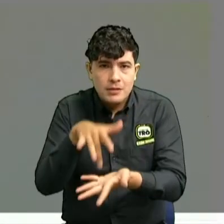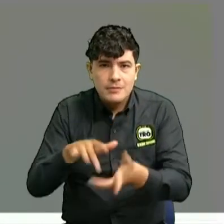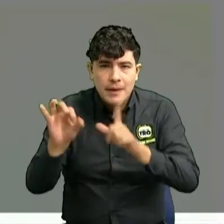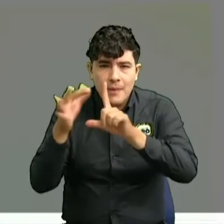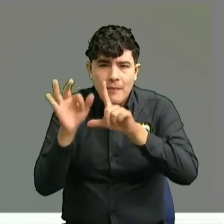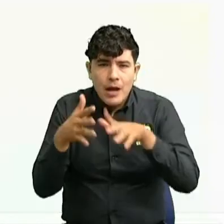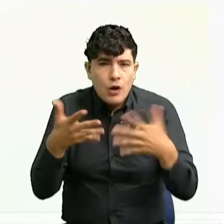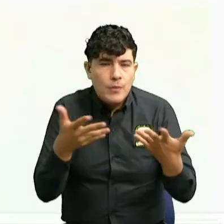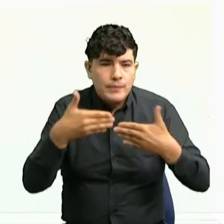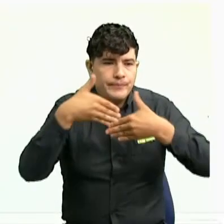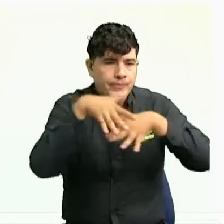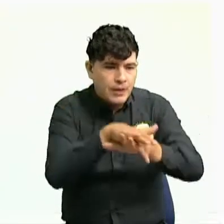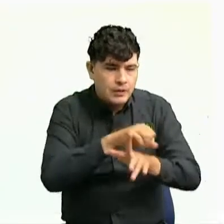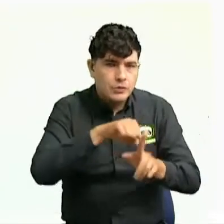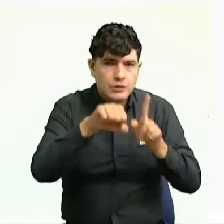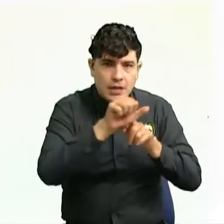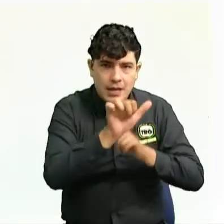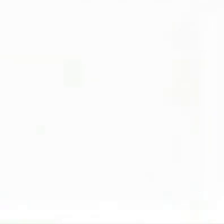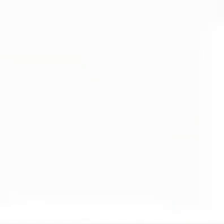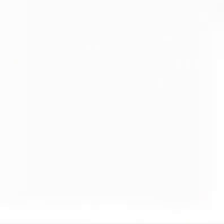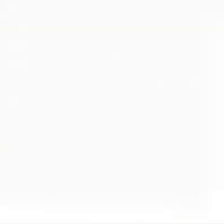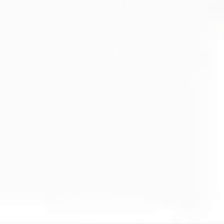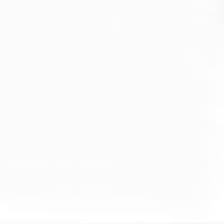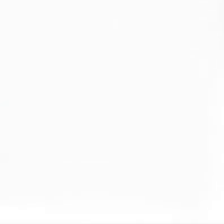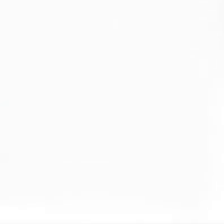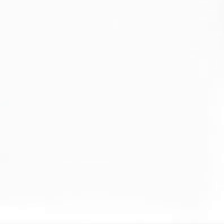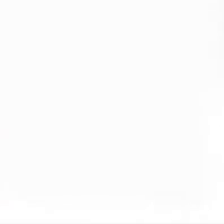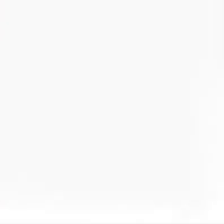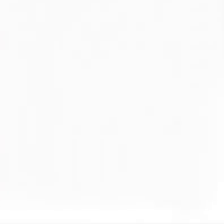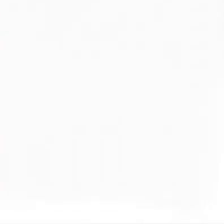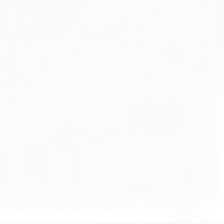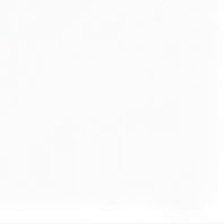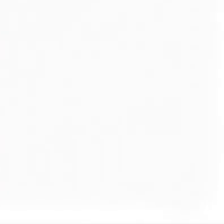a través de las redes sociales @redmunicipalcúcuta y @bibliocúcuta.